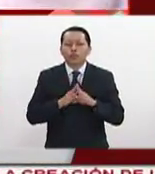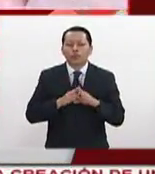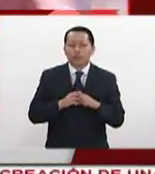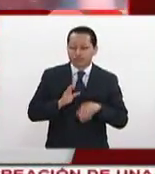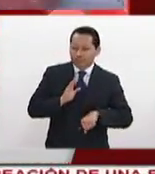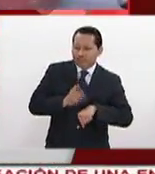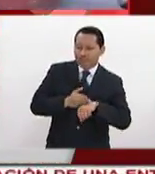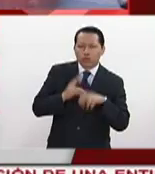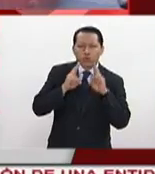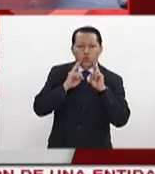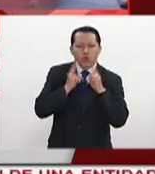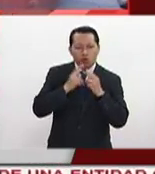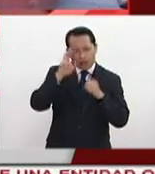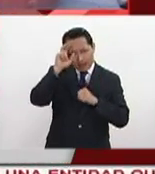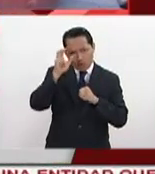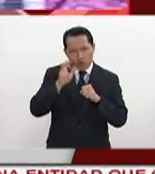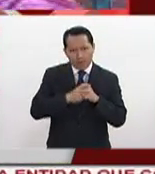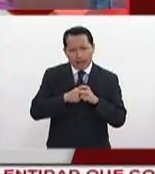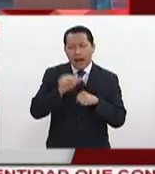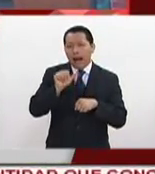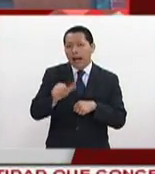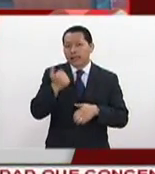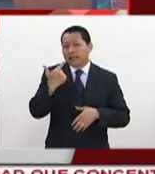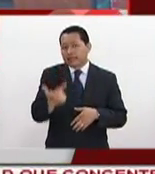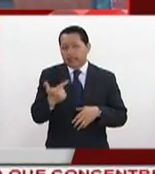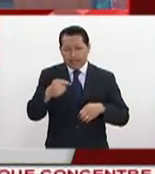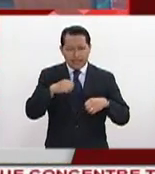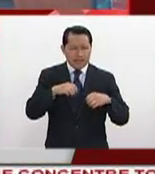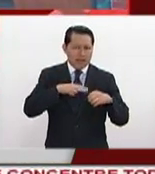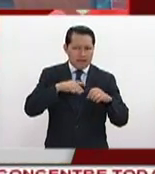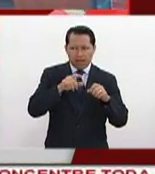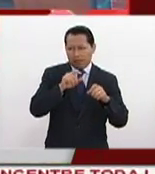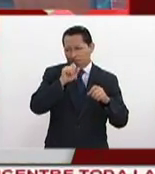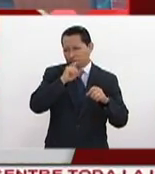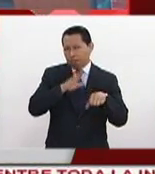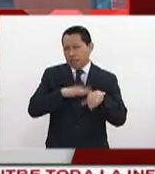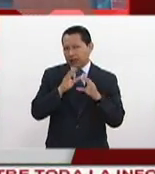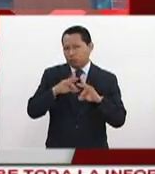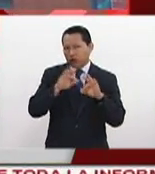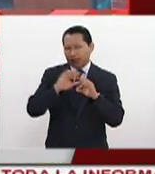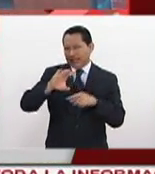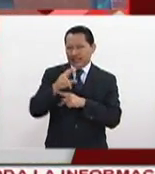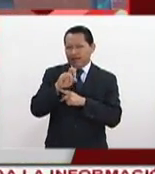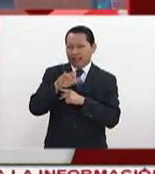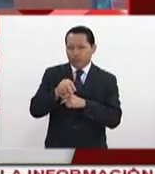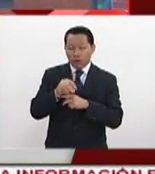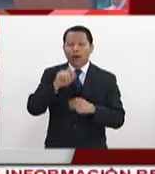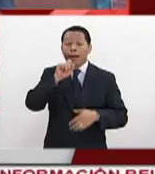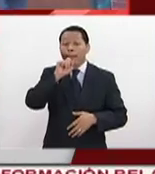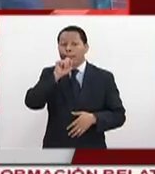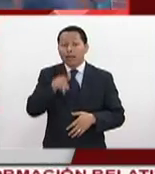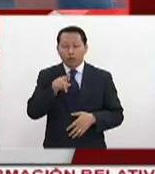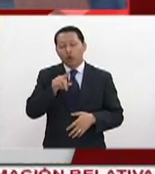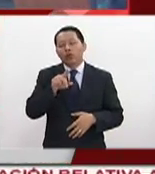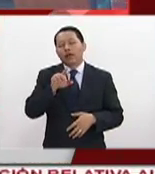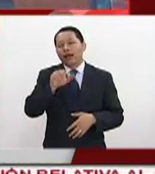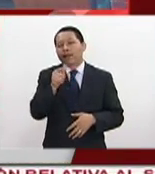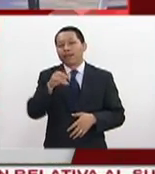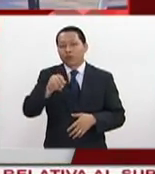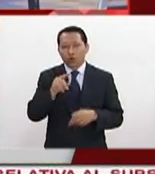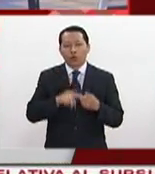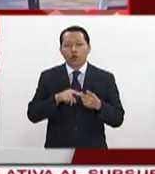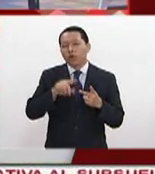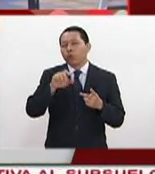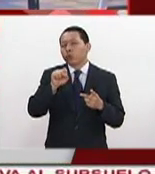impuestas por la Unión Europea a 7 de los funcionarios más destacados del chavismo, entre las que se incluye el mismo Diosdado Cabello,